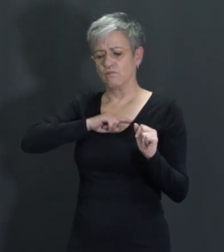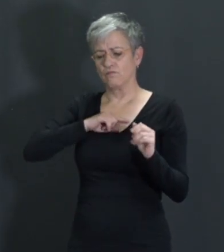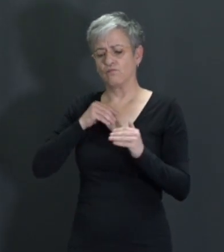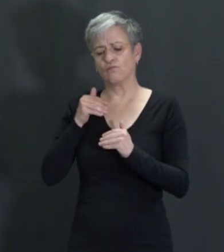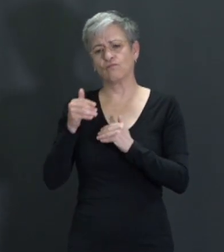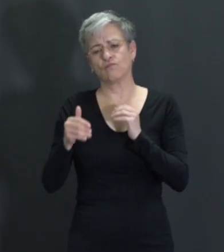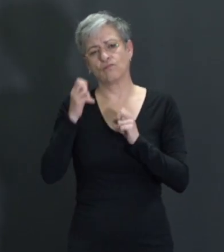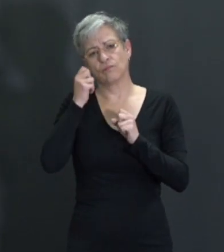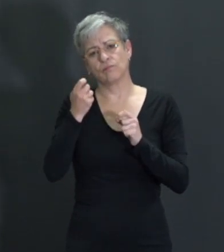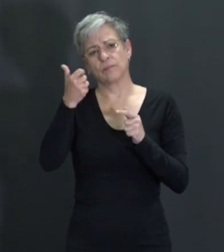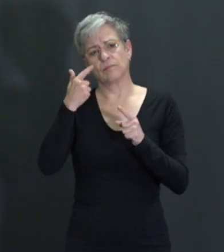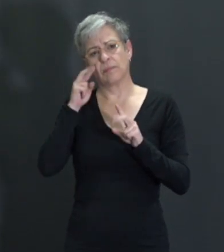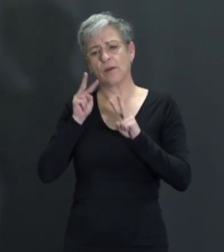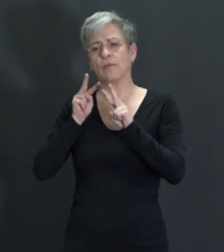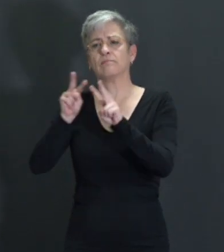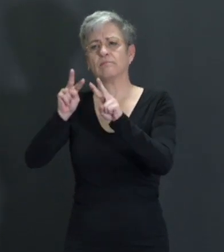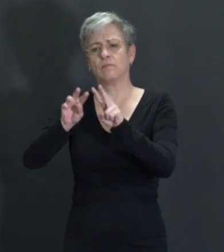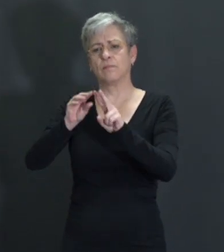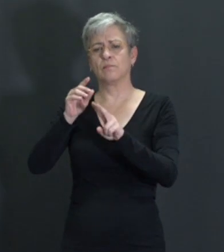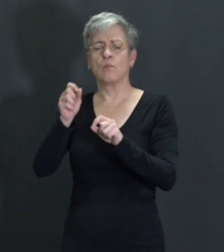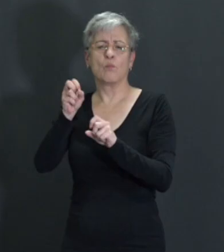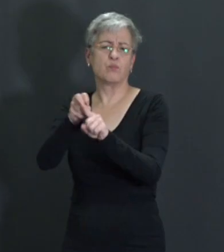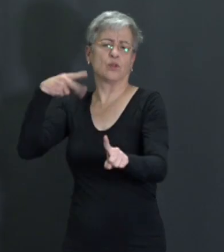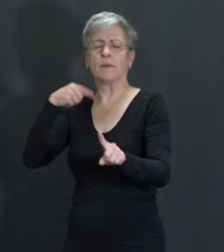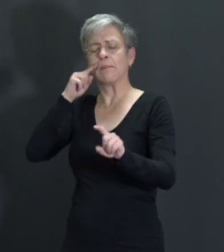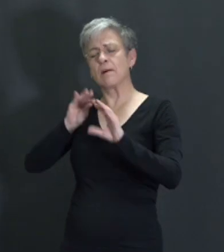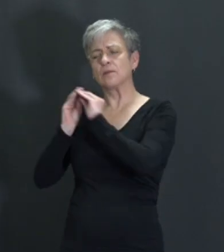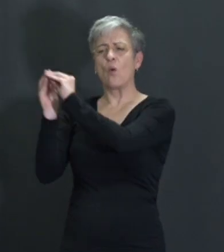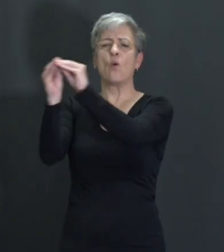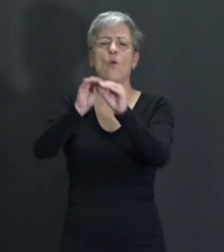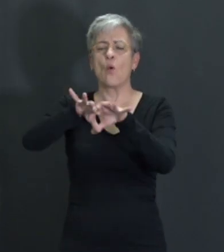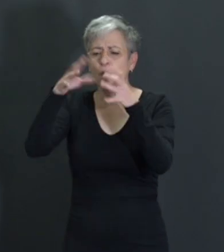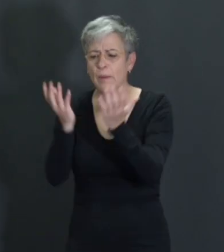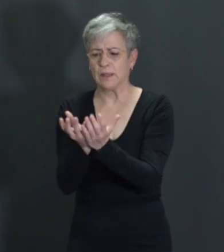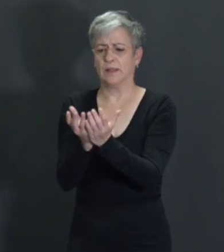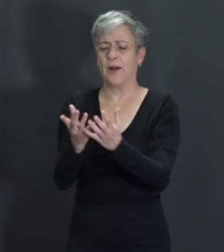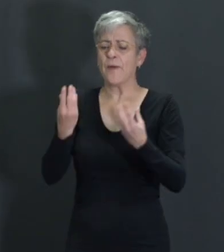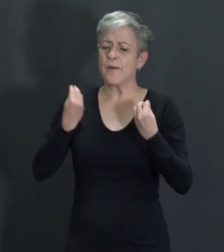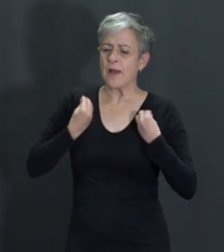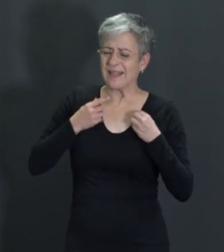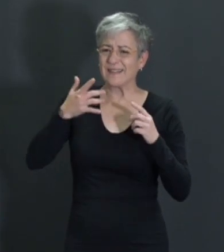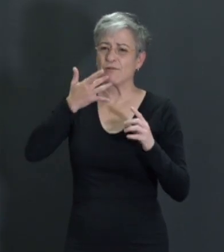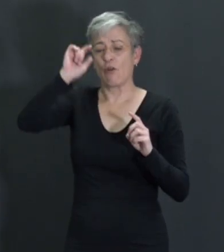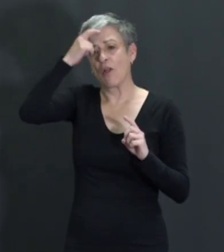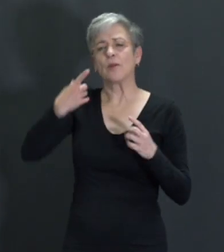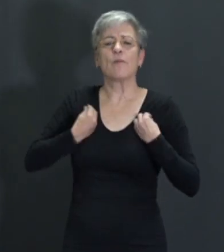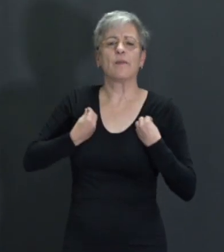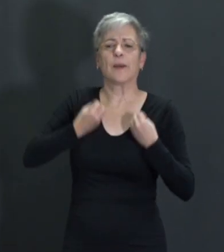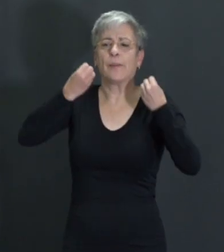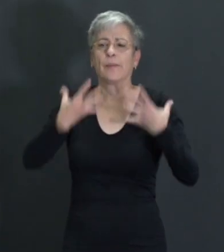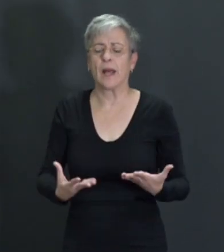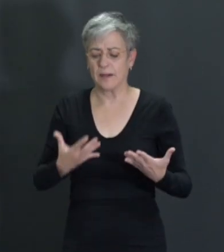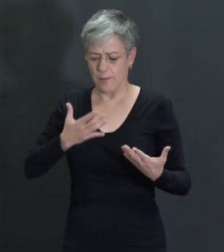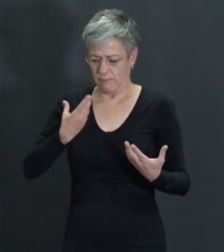con una mirada universalizadora de lo que es vivir bien, vivir amablemente en nuestros territorios, en las